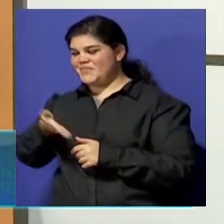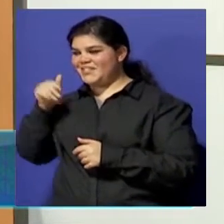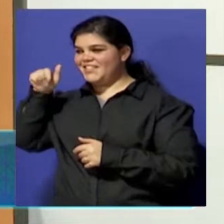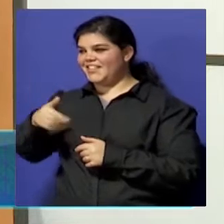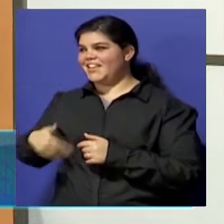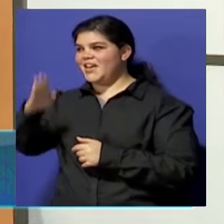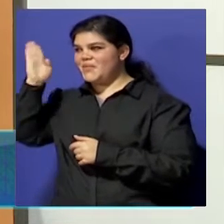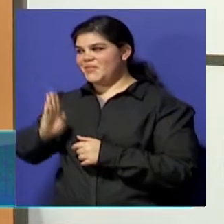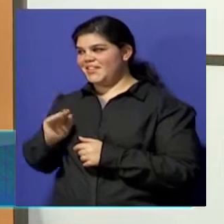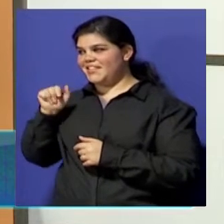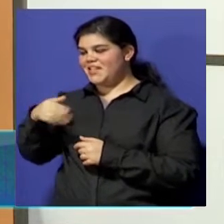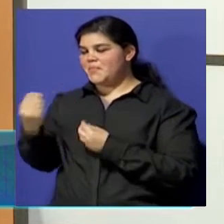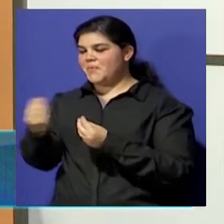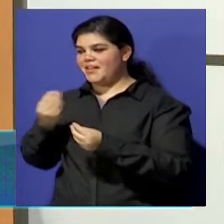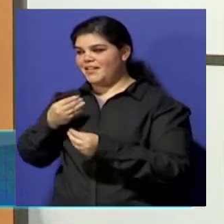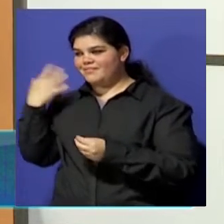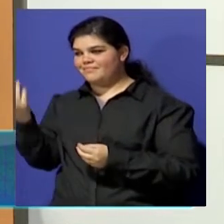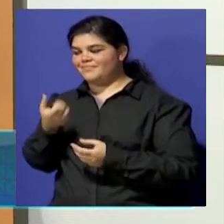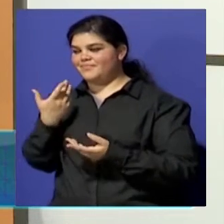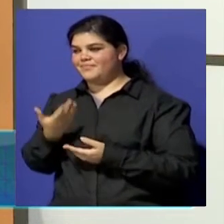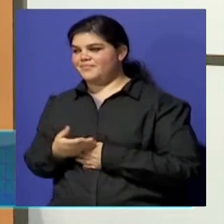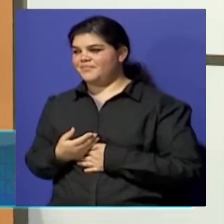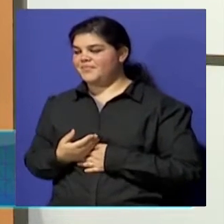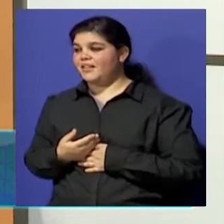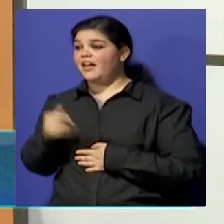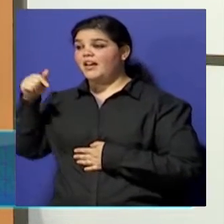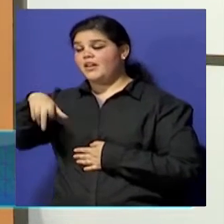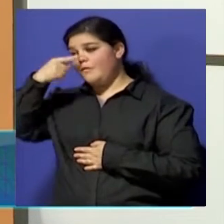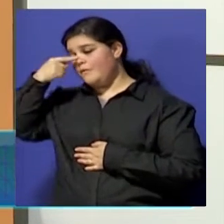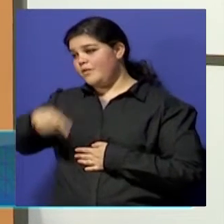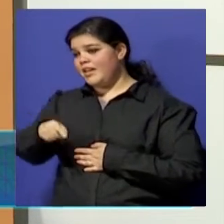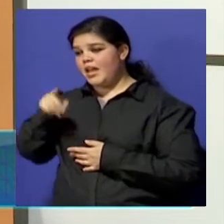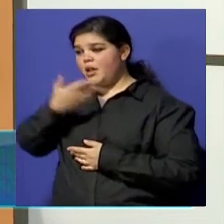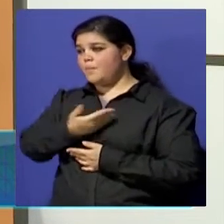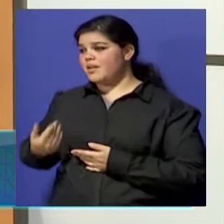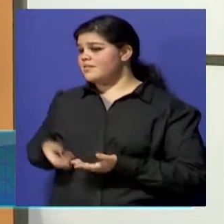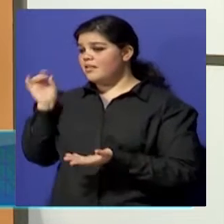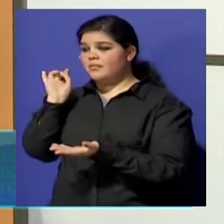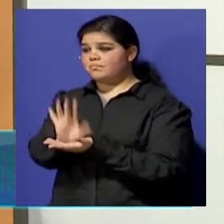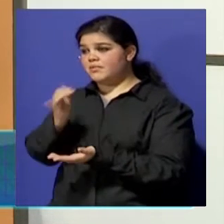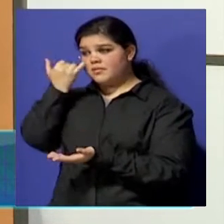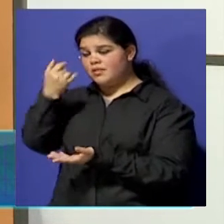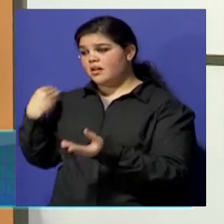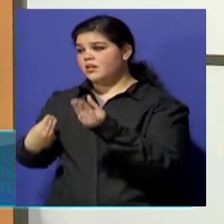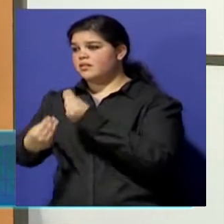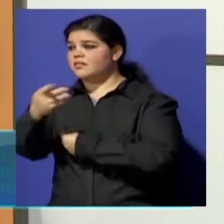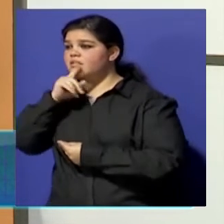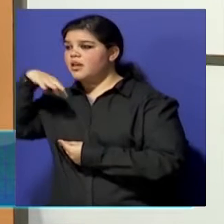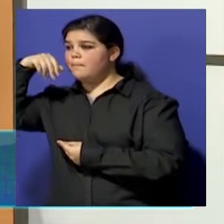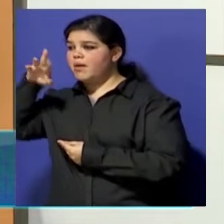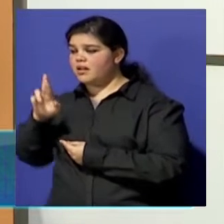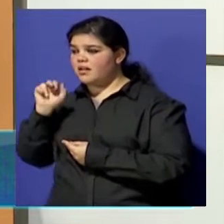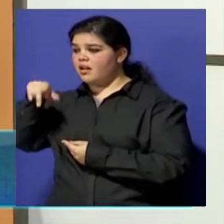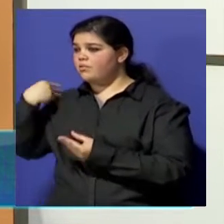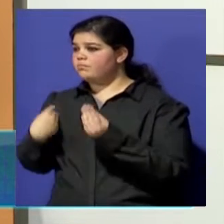se necesitaban para poder alcanzarlo. Finalmente quedó destituida como presidenta, la sucedió en el cargo Michel Temer, pero